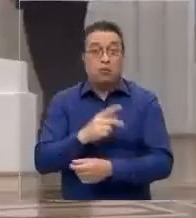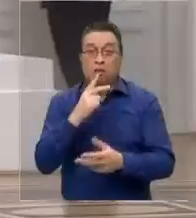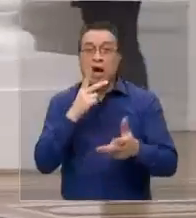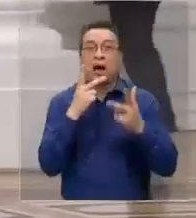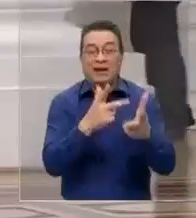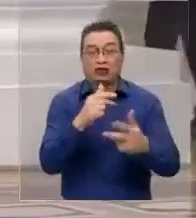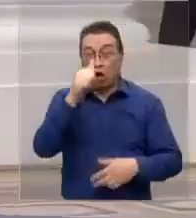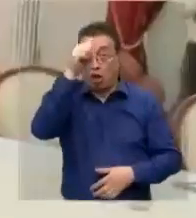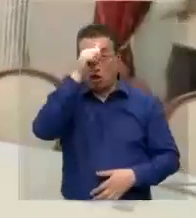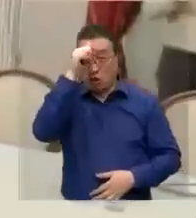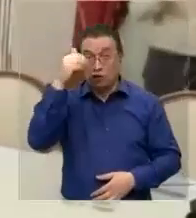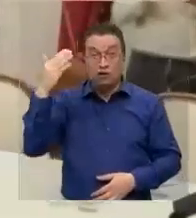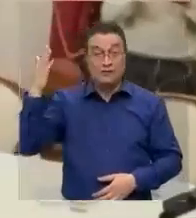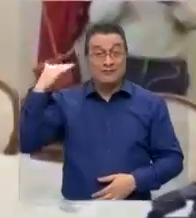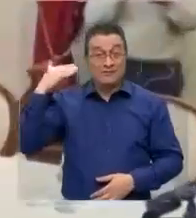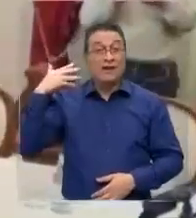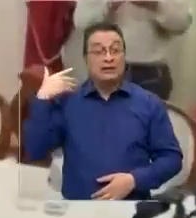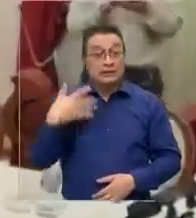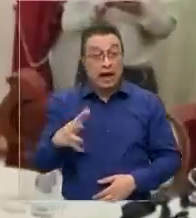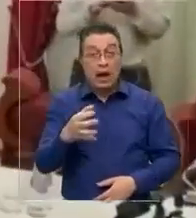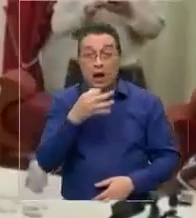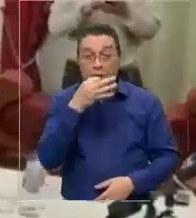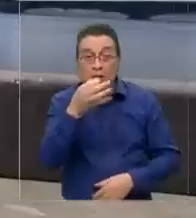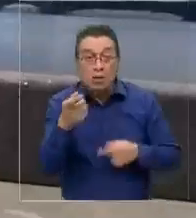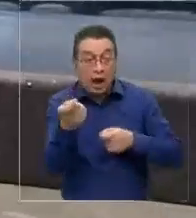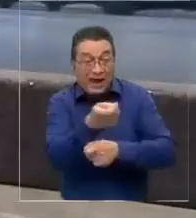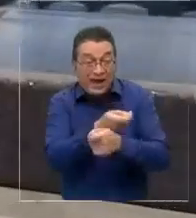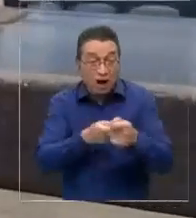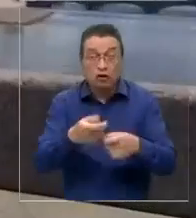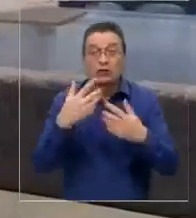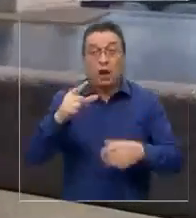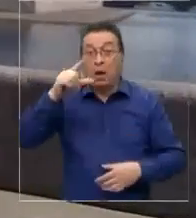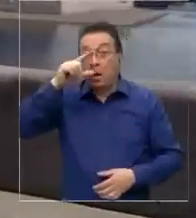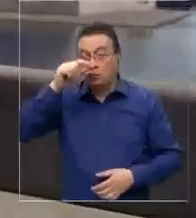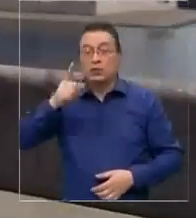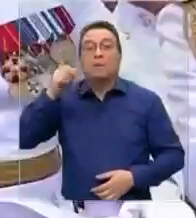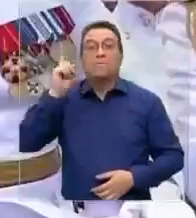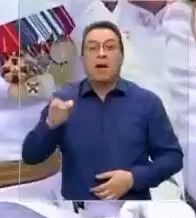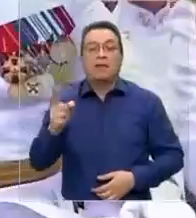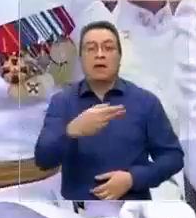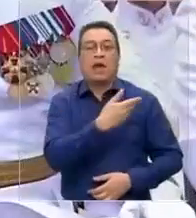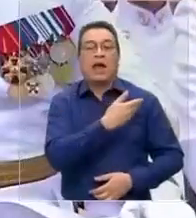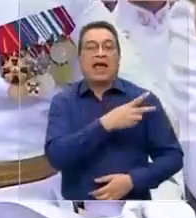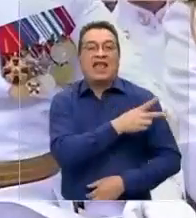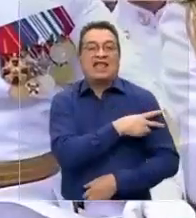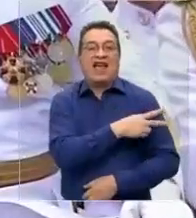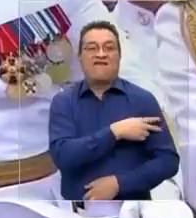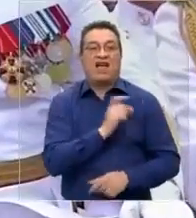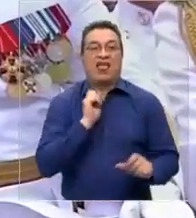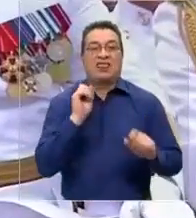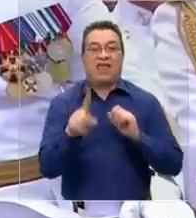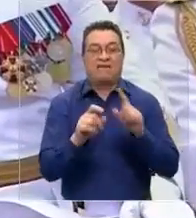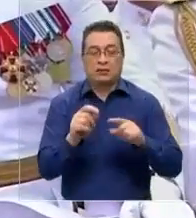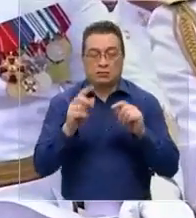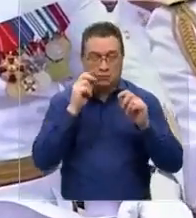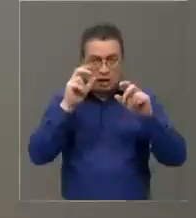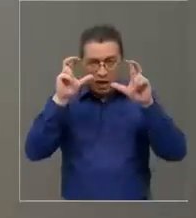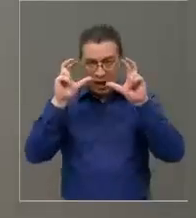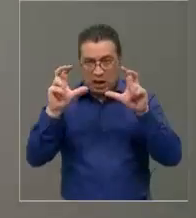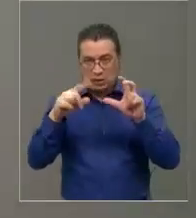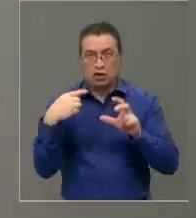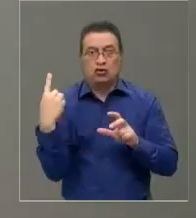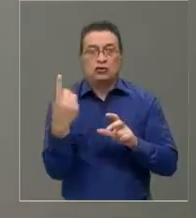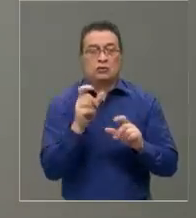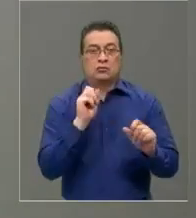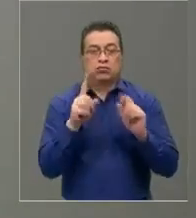el domingo pasado, a solo horas de las primeras negociaciones, Putin ordenó a sus jefes de defensa que pusieran en alerta máxima las